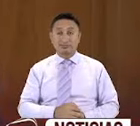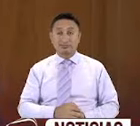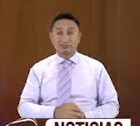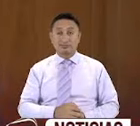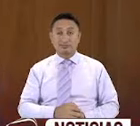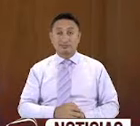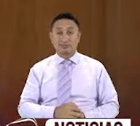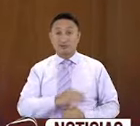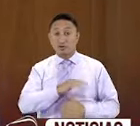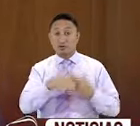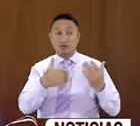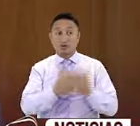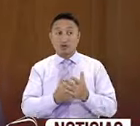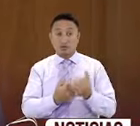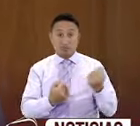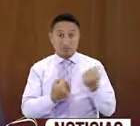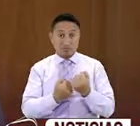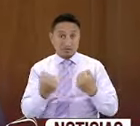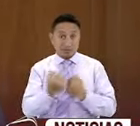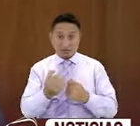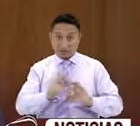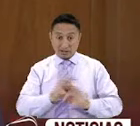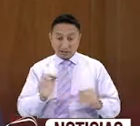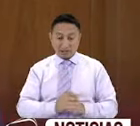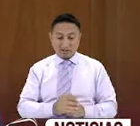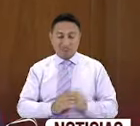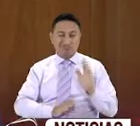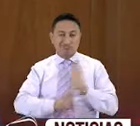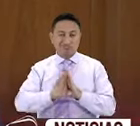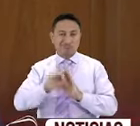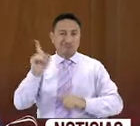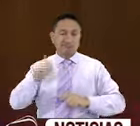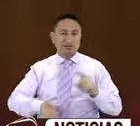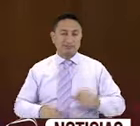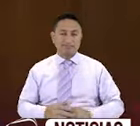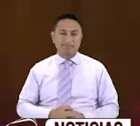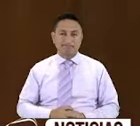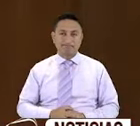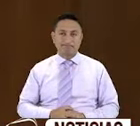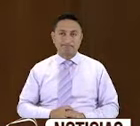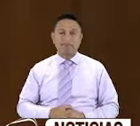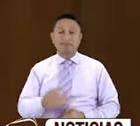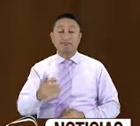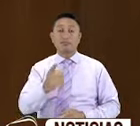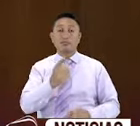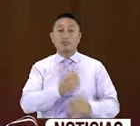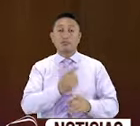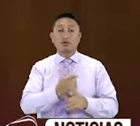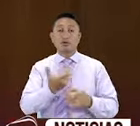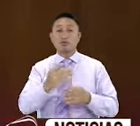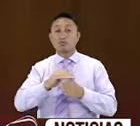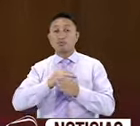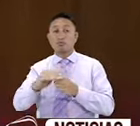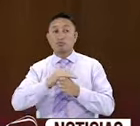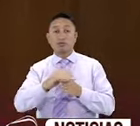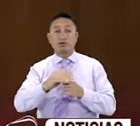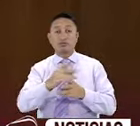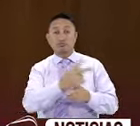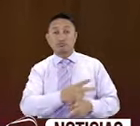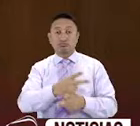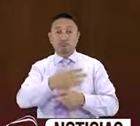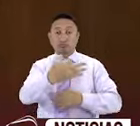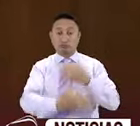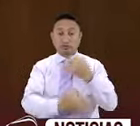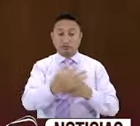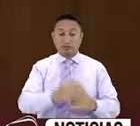el hombro, difícilmente vamos a poder salir adelante. Por eso invito también al Consejo de la Judicatura que se